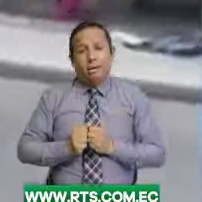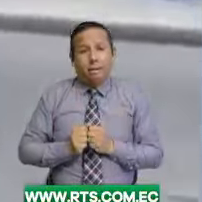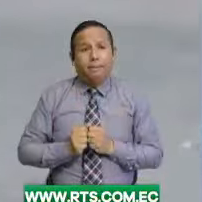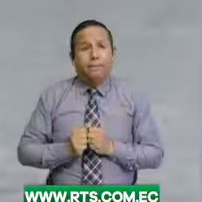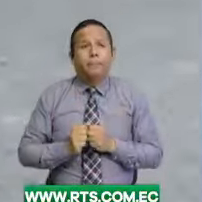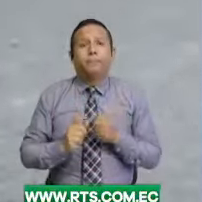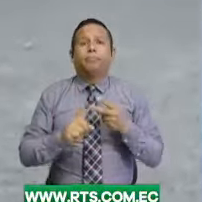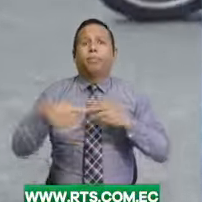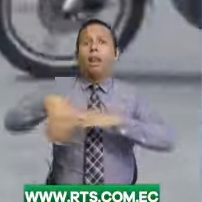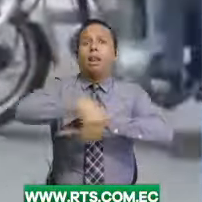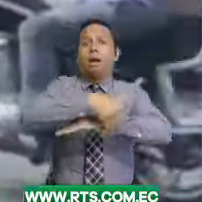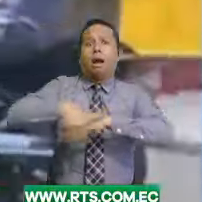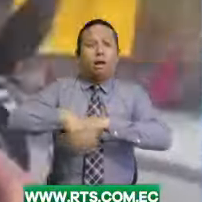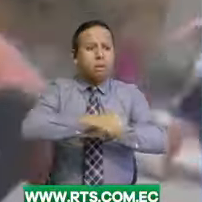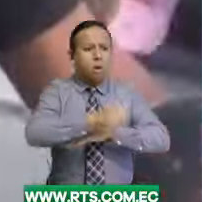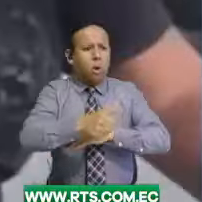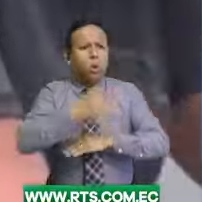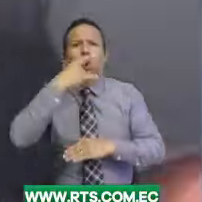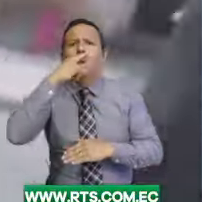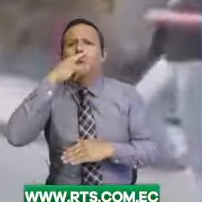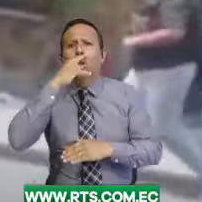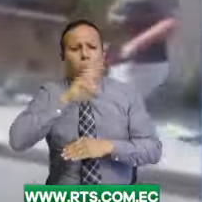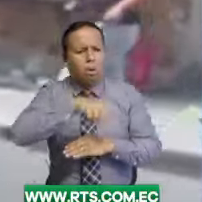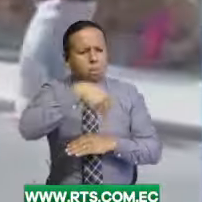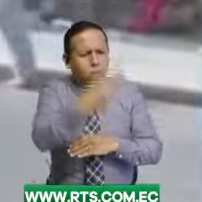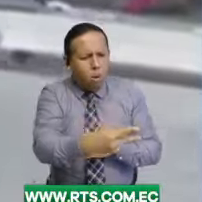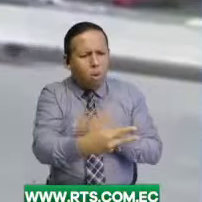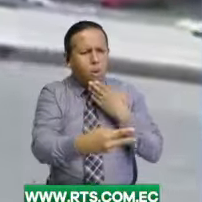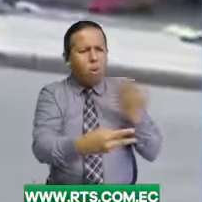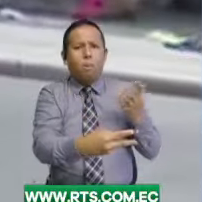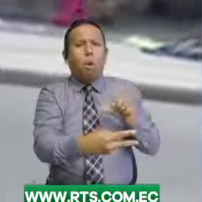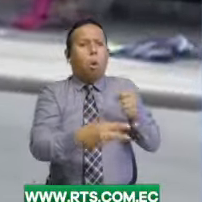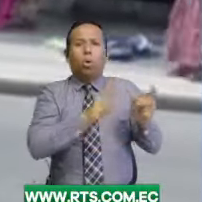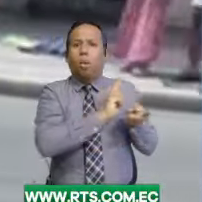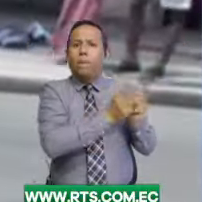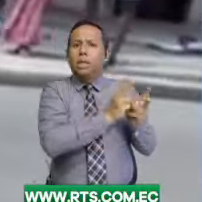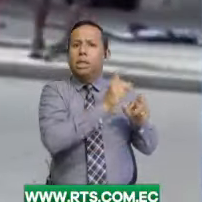Y en la calle hay otro menor herido, que es auxiliado por vecinos.